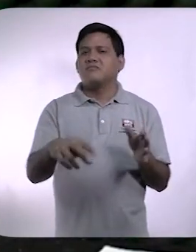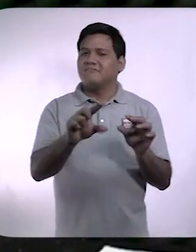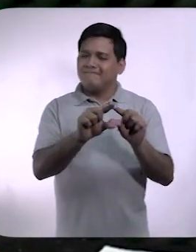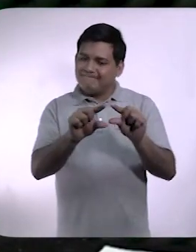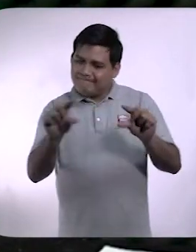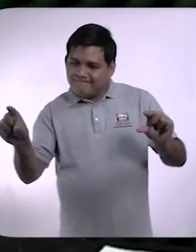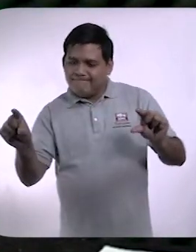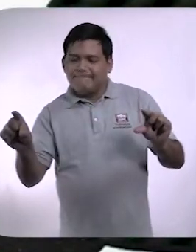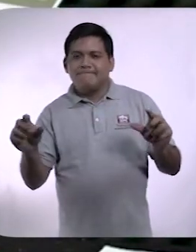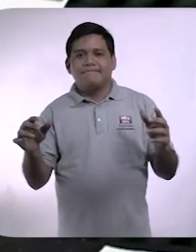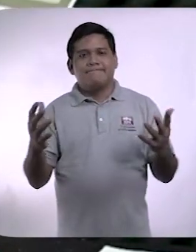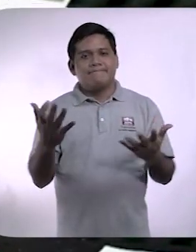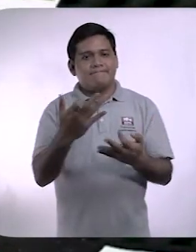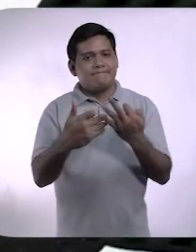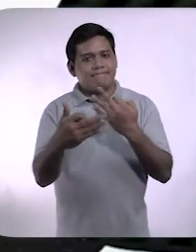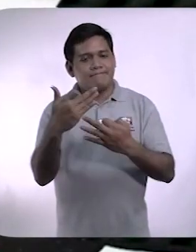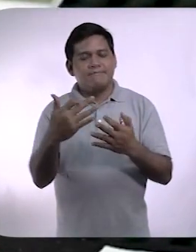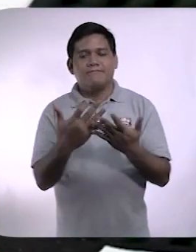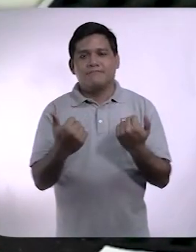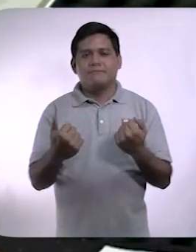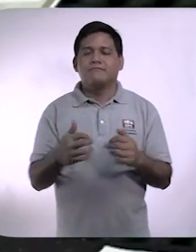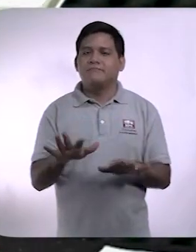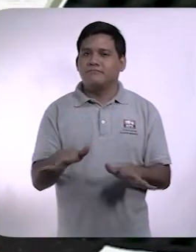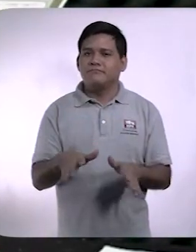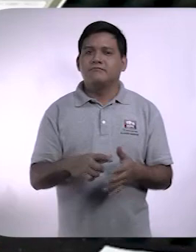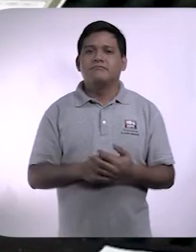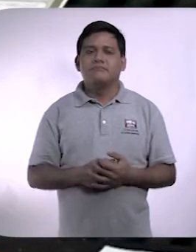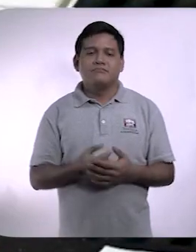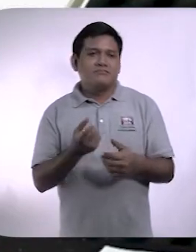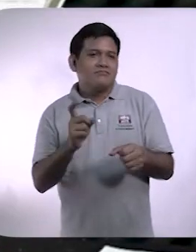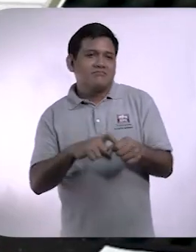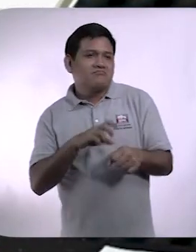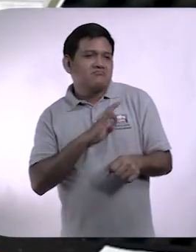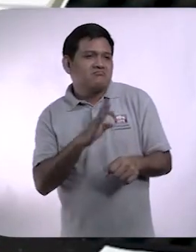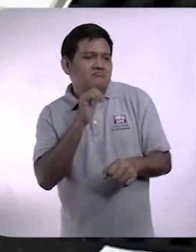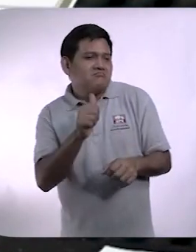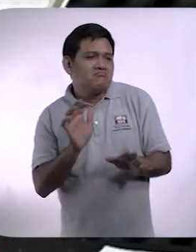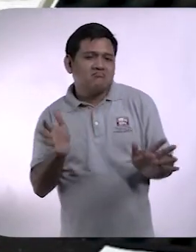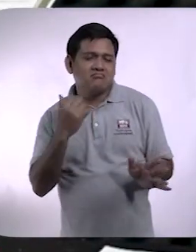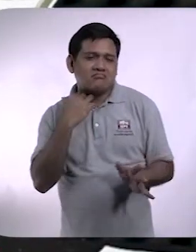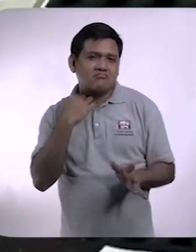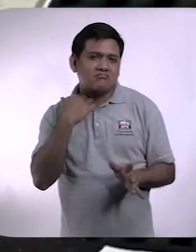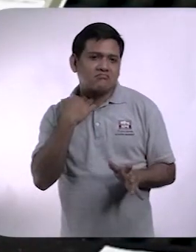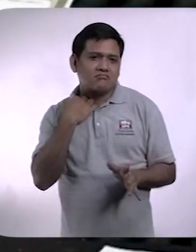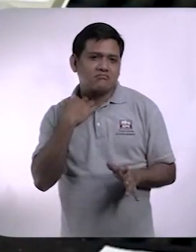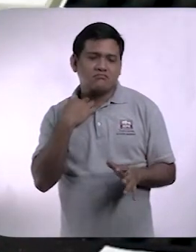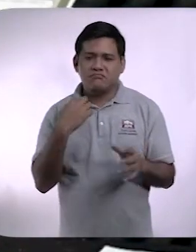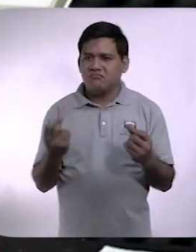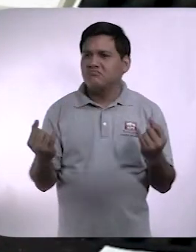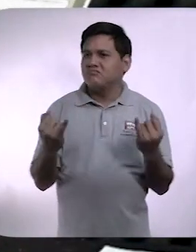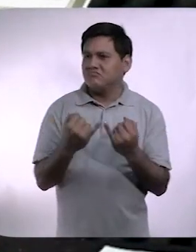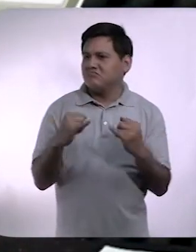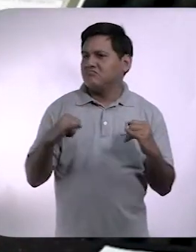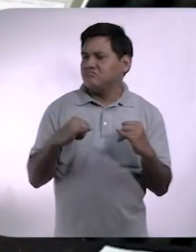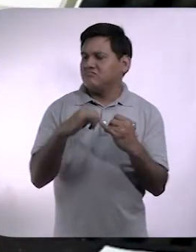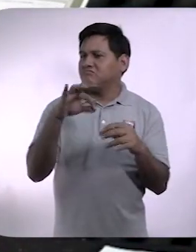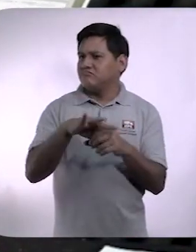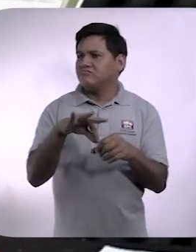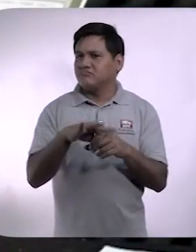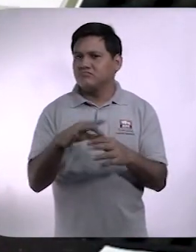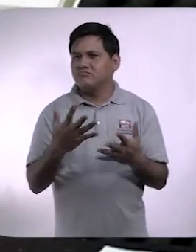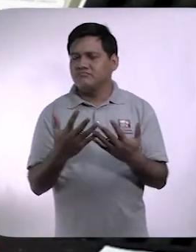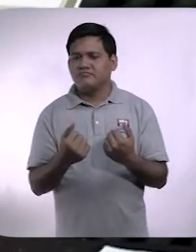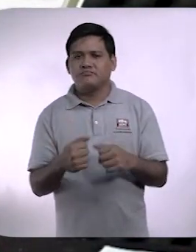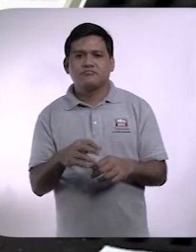Esa es la forma de votar por alguien que obviamente no estuviera registrado. Que no haya sido registrado por el instituto en el tiempo